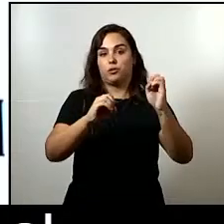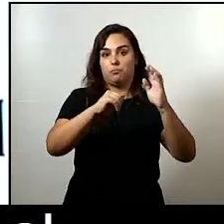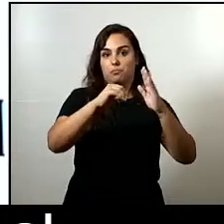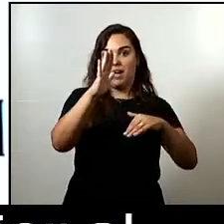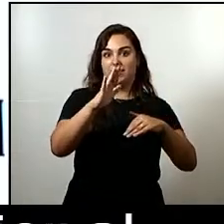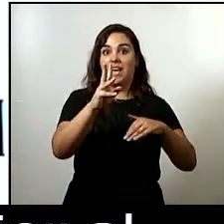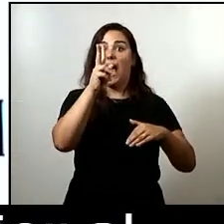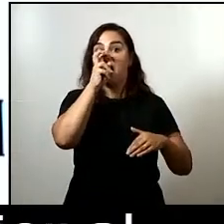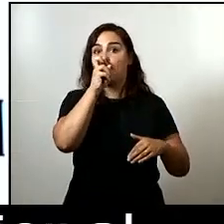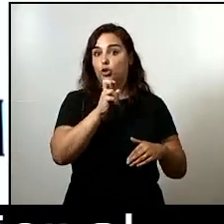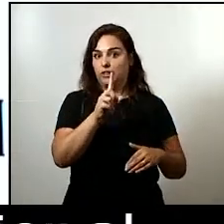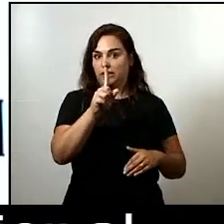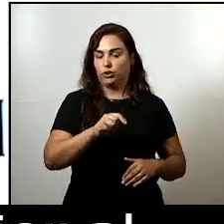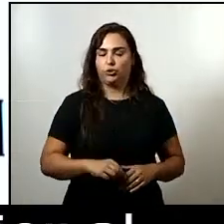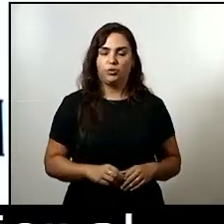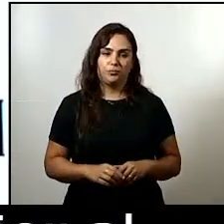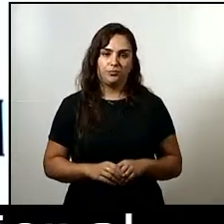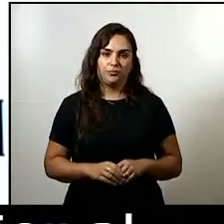dos ejercicios.